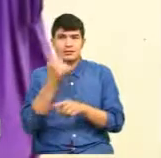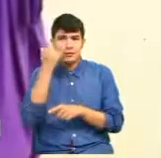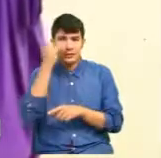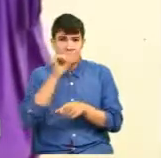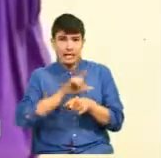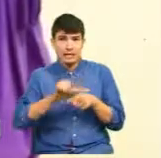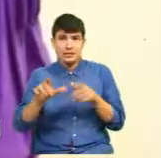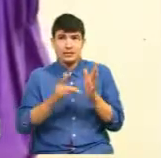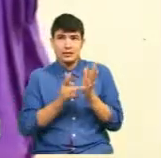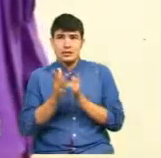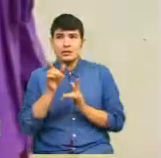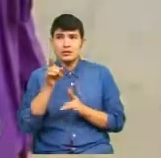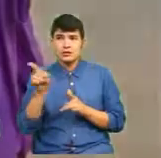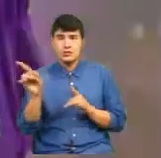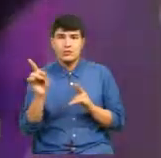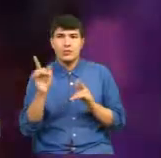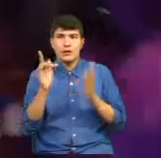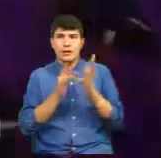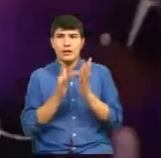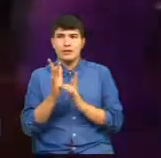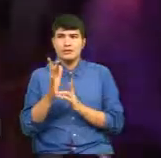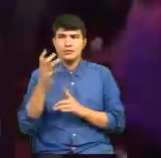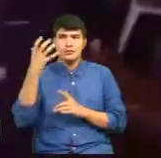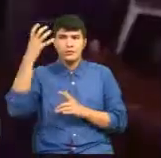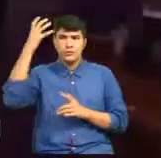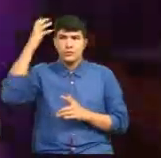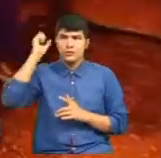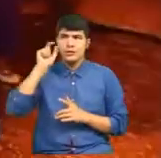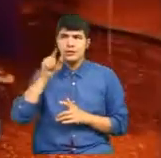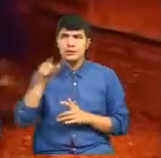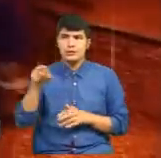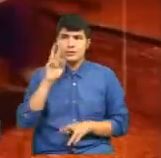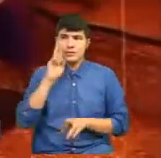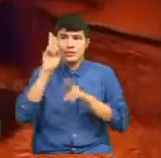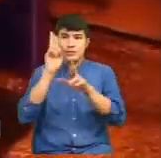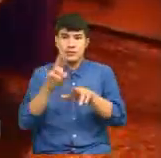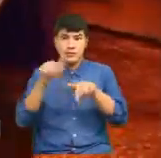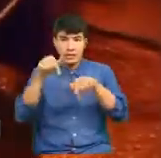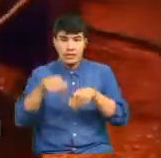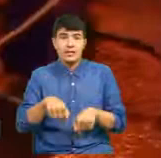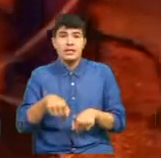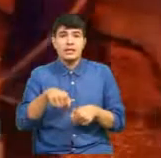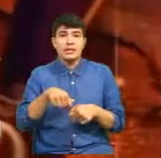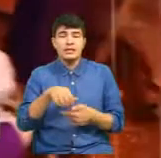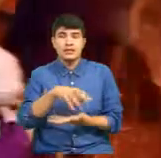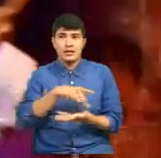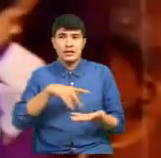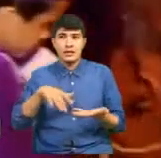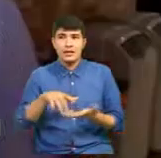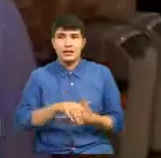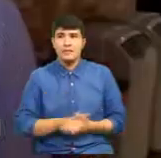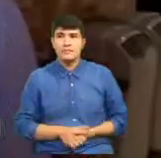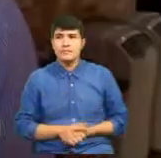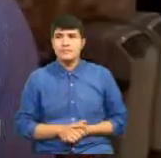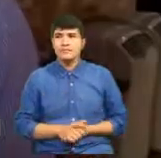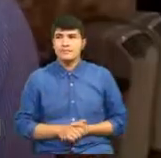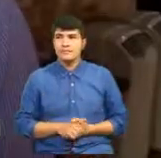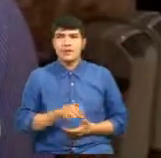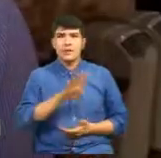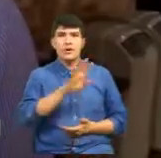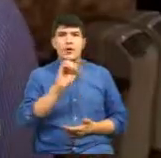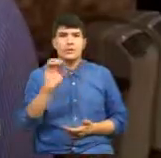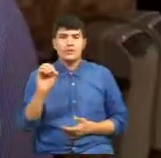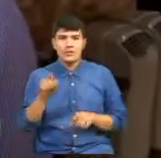Semana Santa a Jesucristo en una tradición que se ha destacado en Santander. Datamos de 400